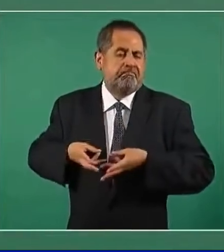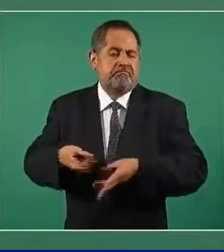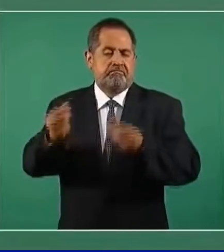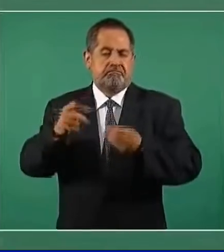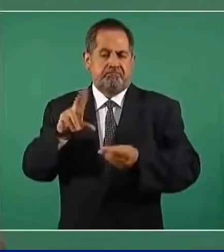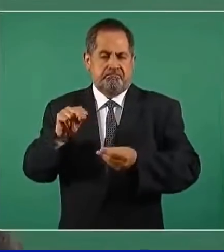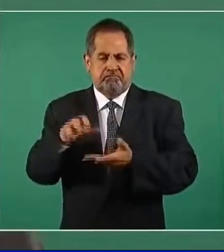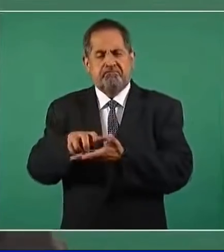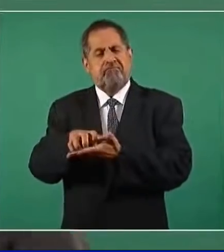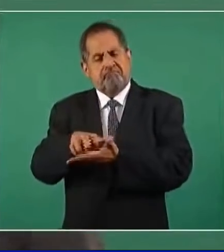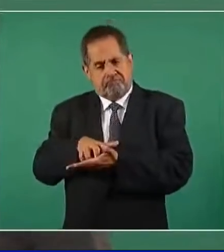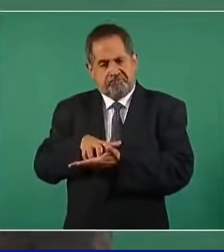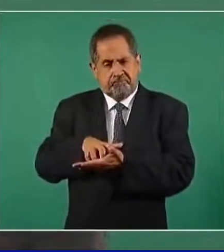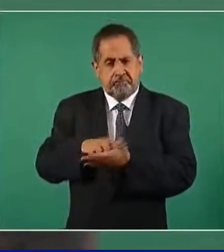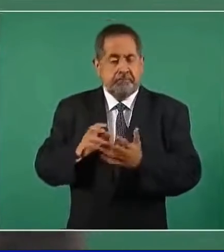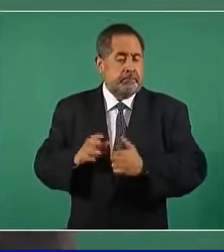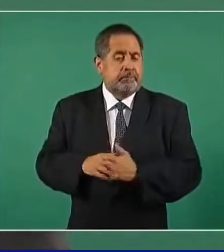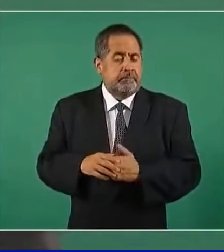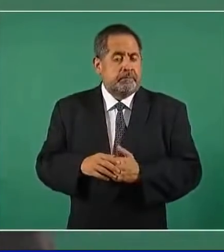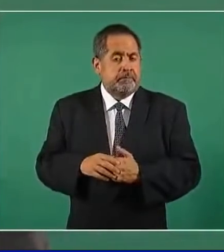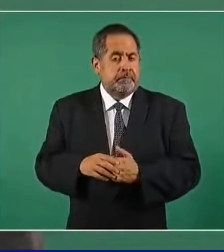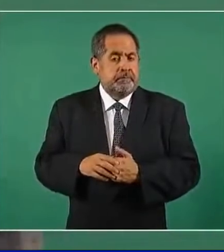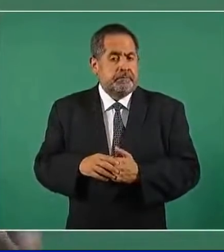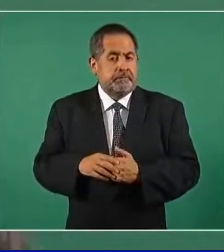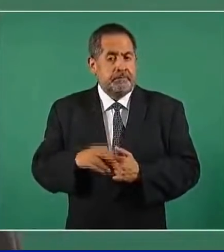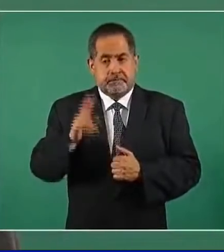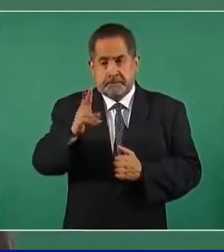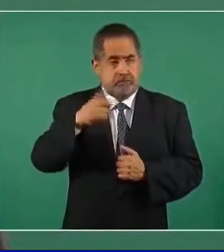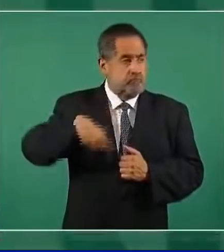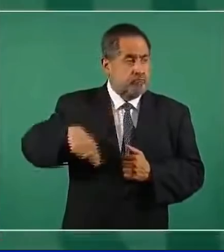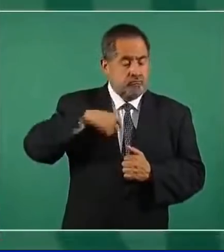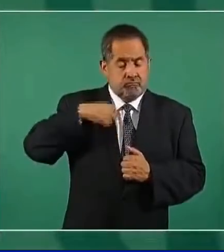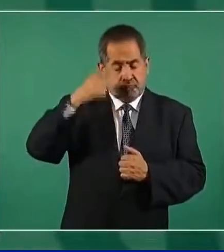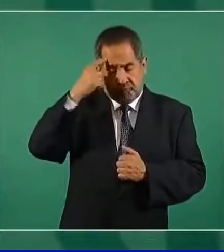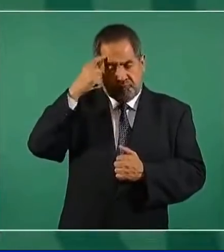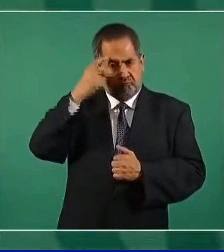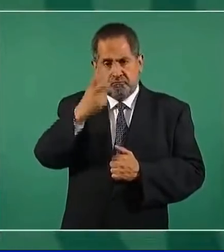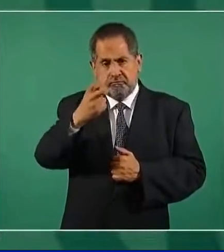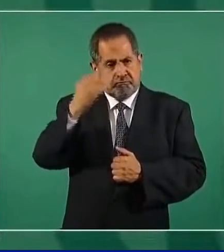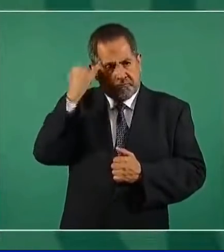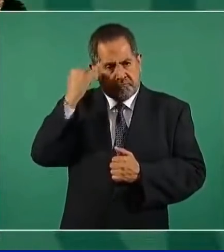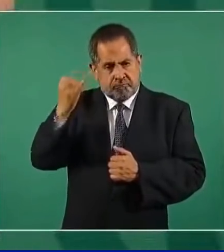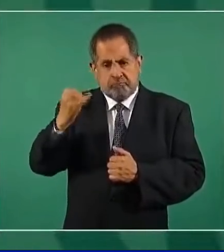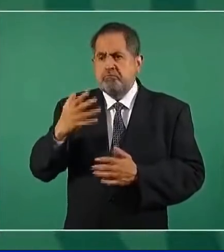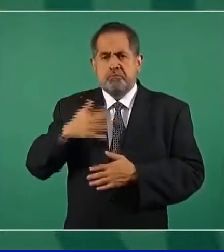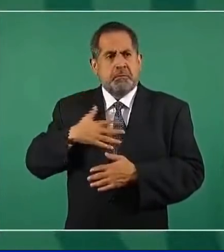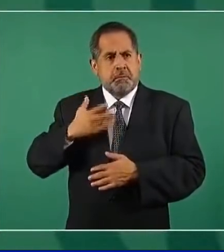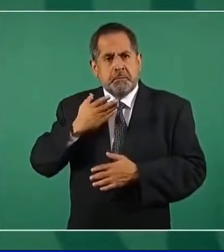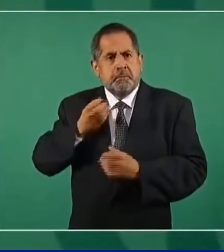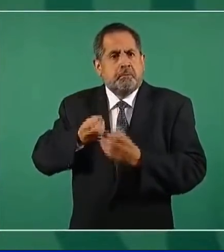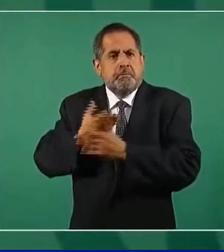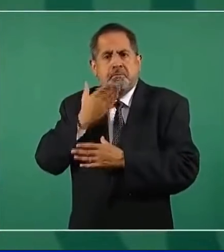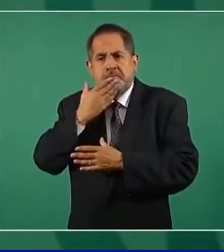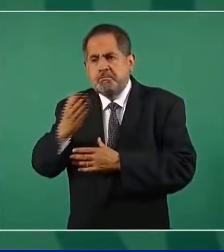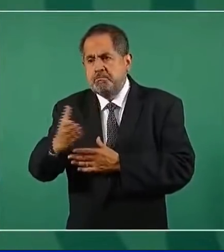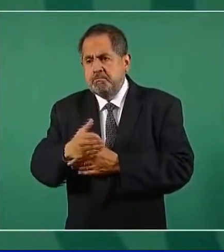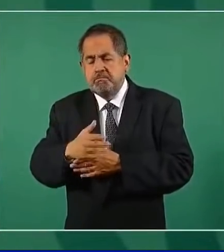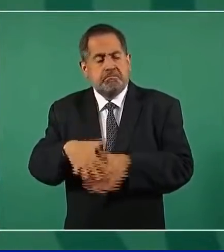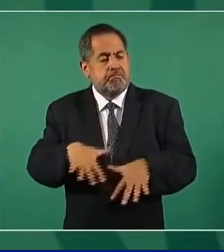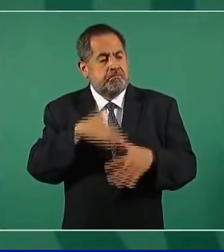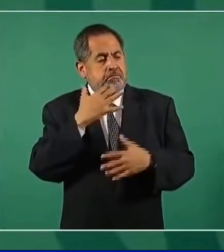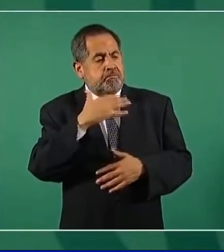Lo que pasa es que nosotros hemos adoptado esta fórmula y nos ha dado resultado.